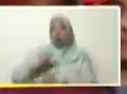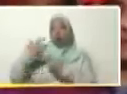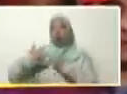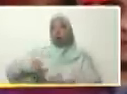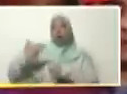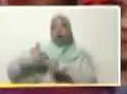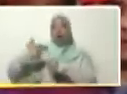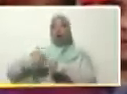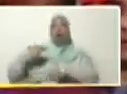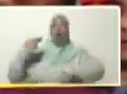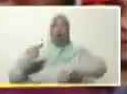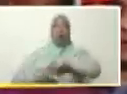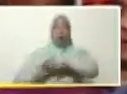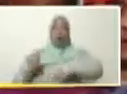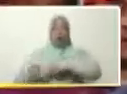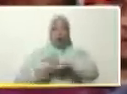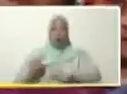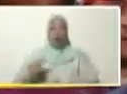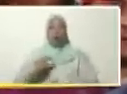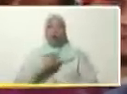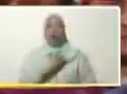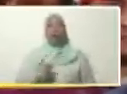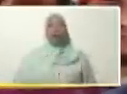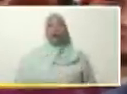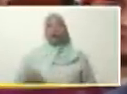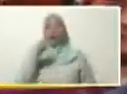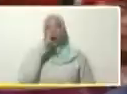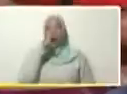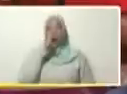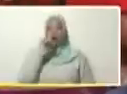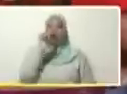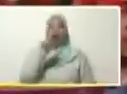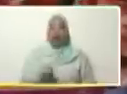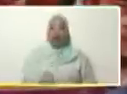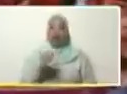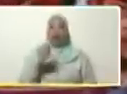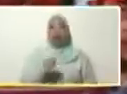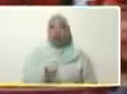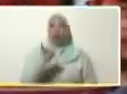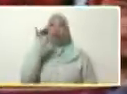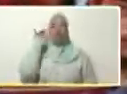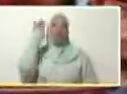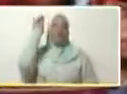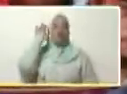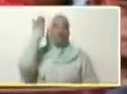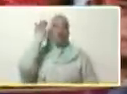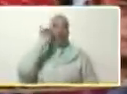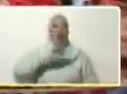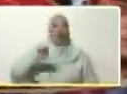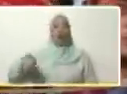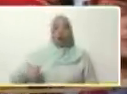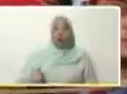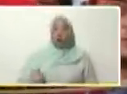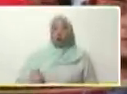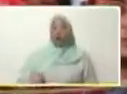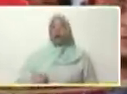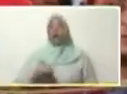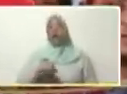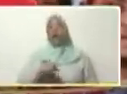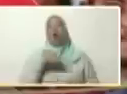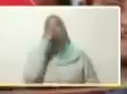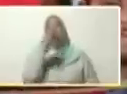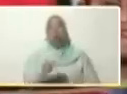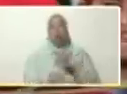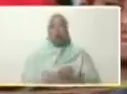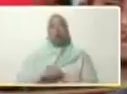petrolera revolucionaria, le decimos, presidente, que también tenemos futuro y el nuestro, y que usted cuenta